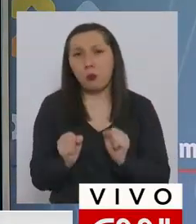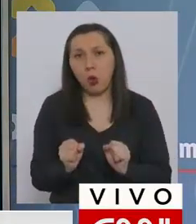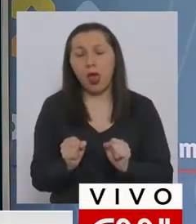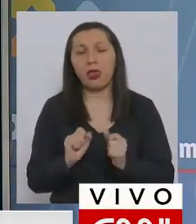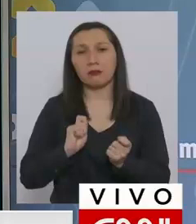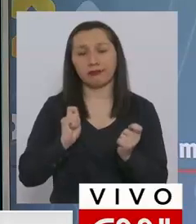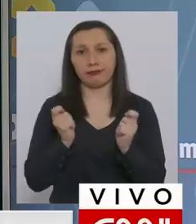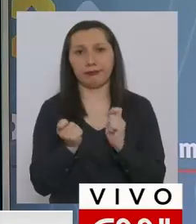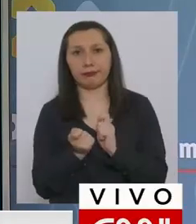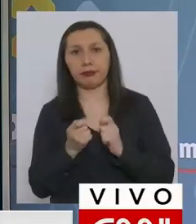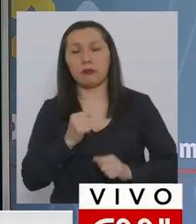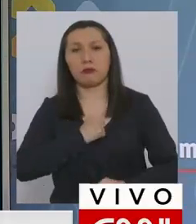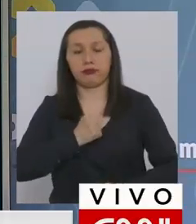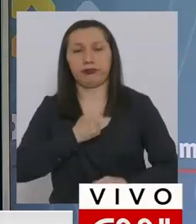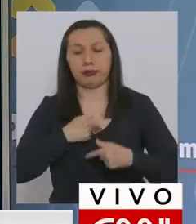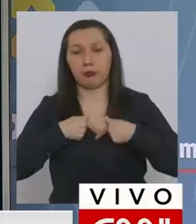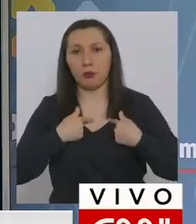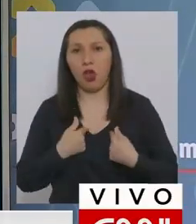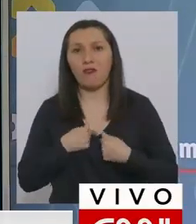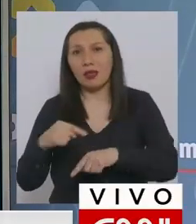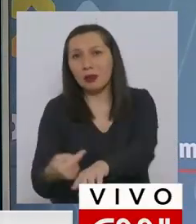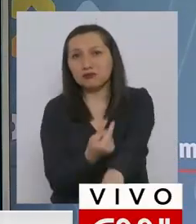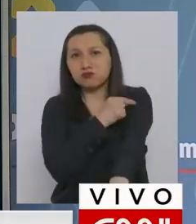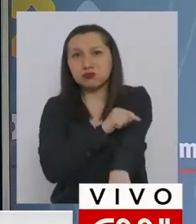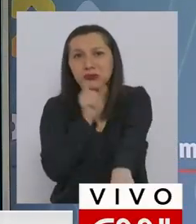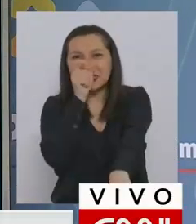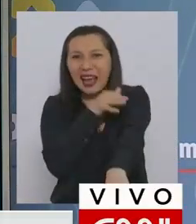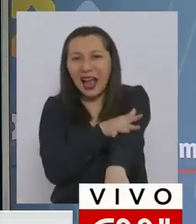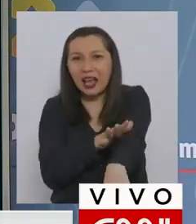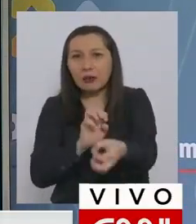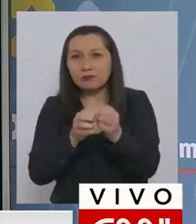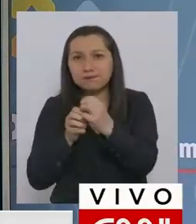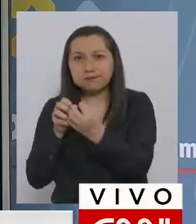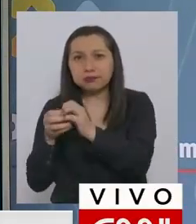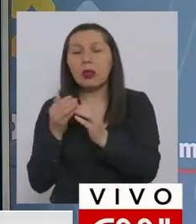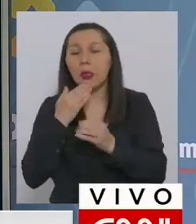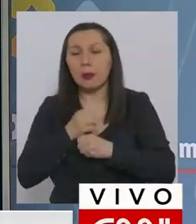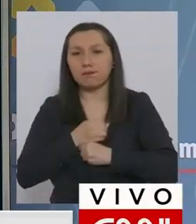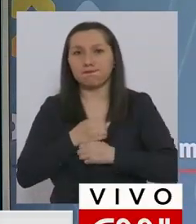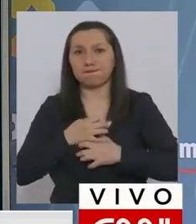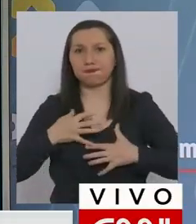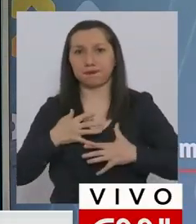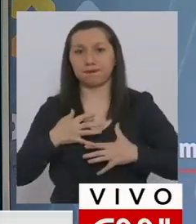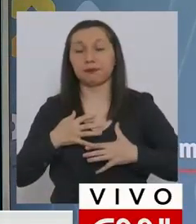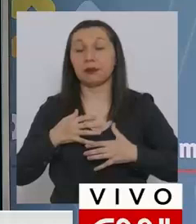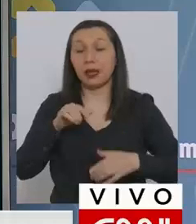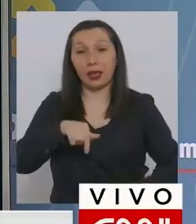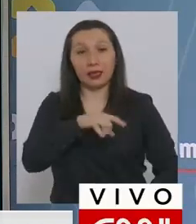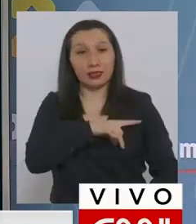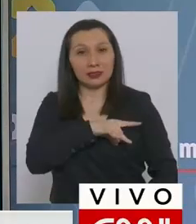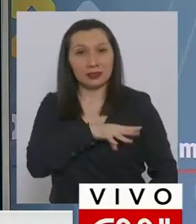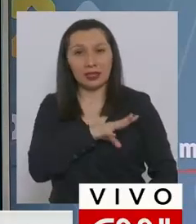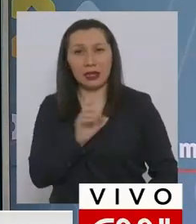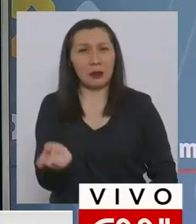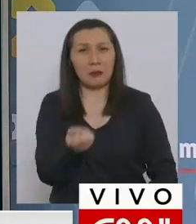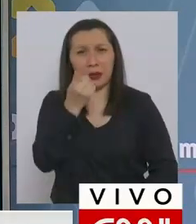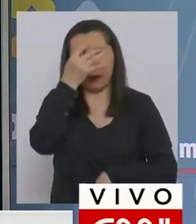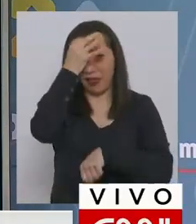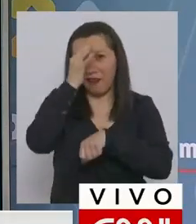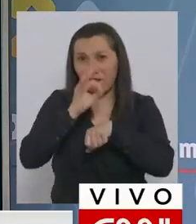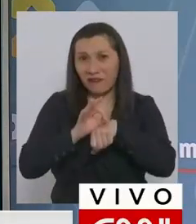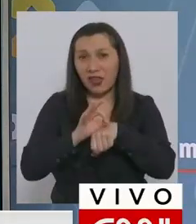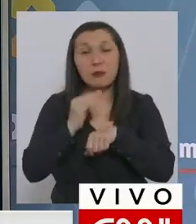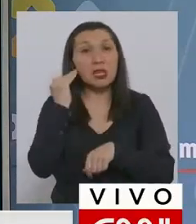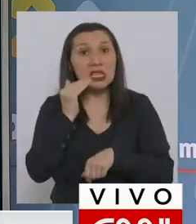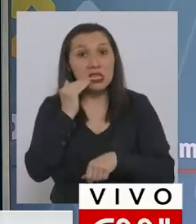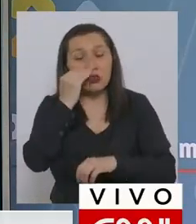que estamos proyectando colocar en niños. Doctora Daza. Muchas gracias, ministro. Bueno, muy buenas tardes. En abril del